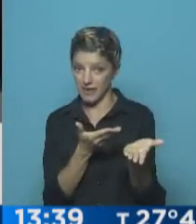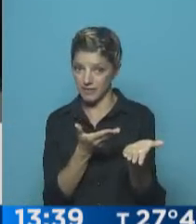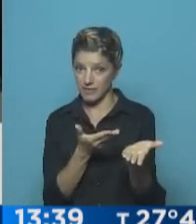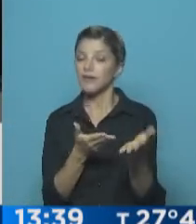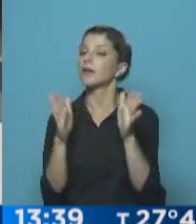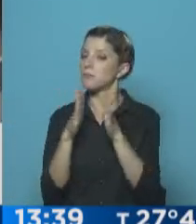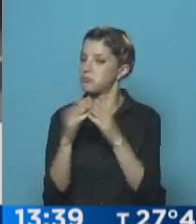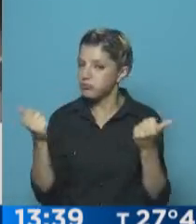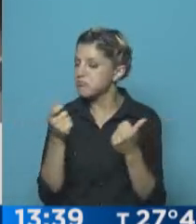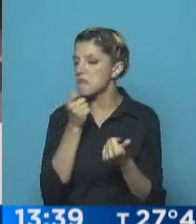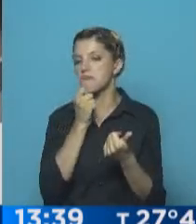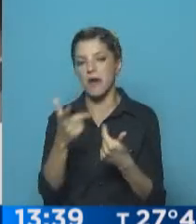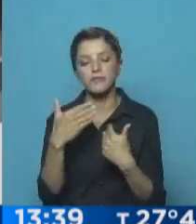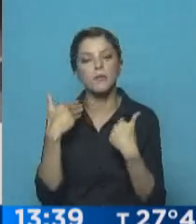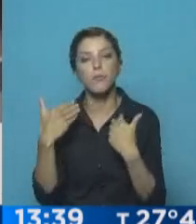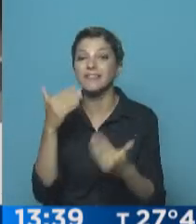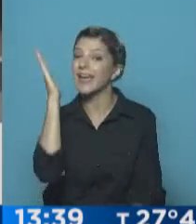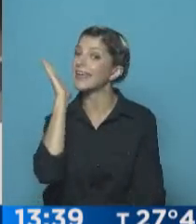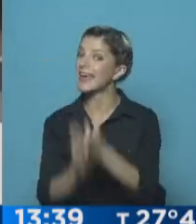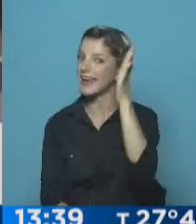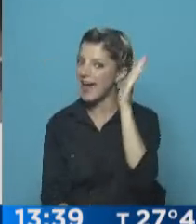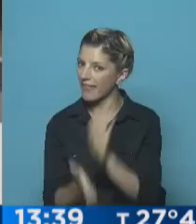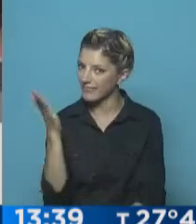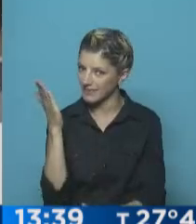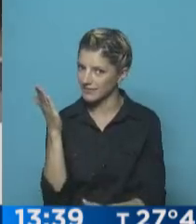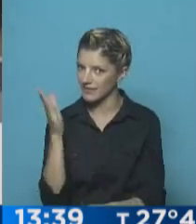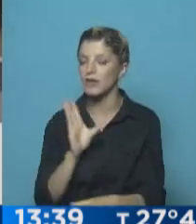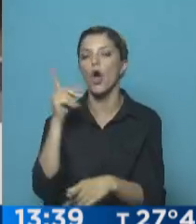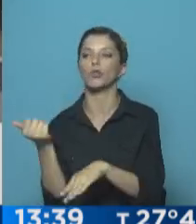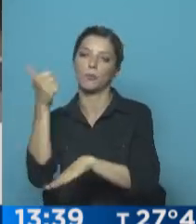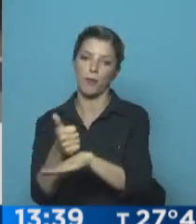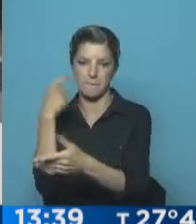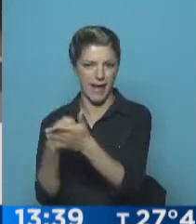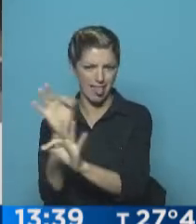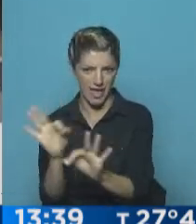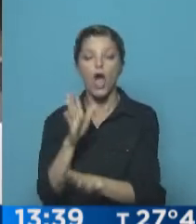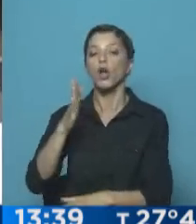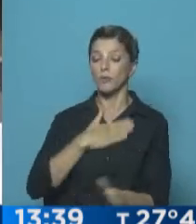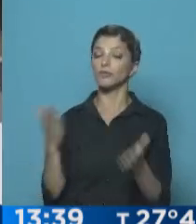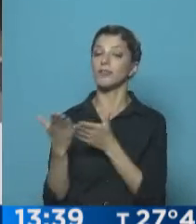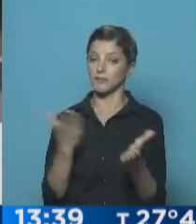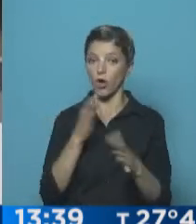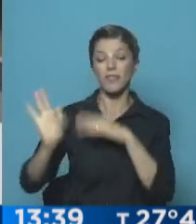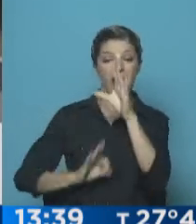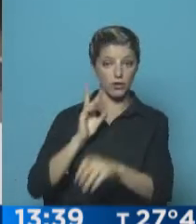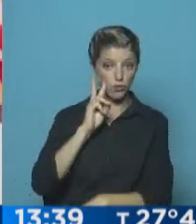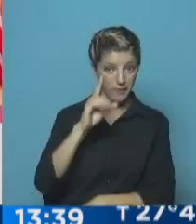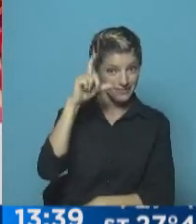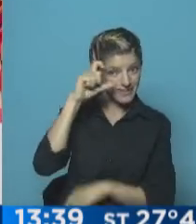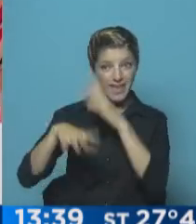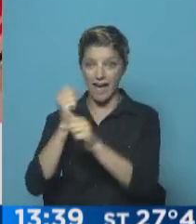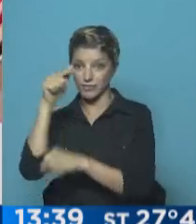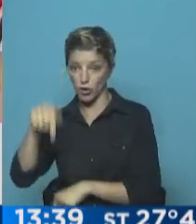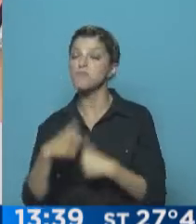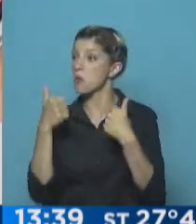rápida sencilla gratuita y sin intermediarios nuestros asesores previsionales des 2010 hasta hoy muy buena noticia Entonces